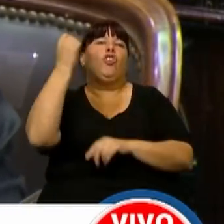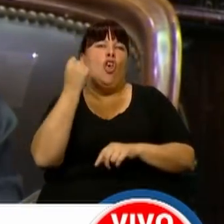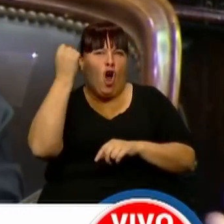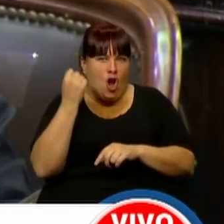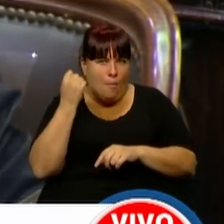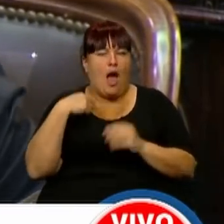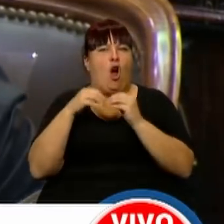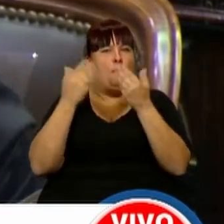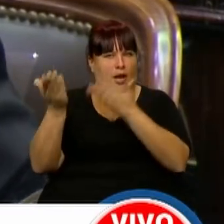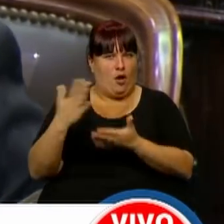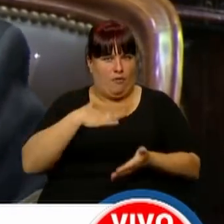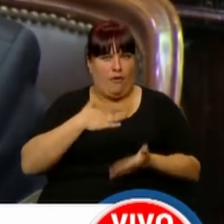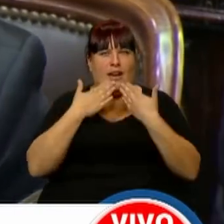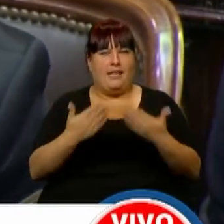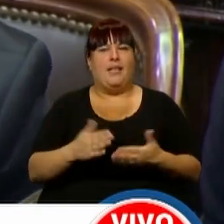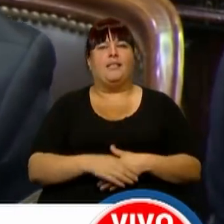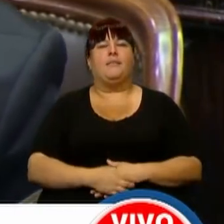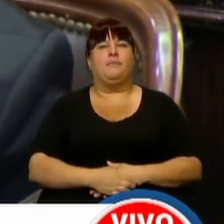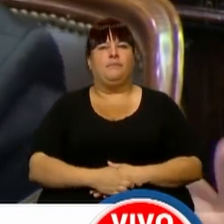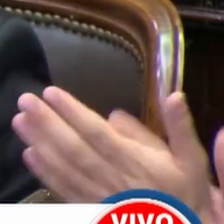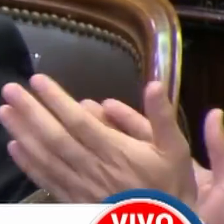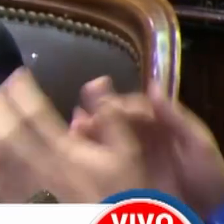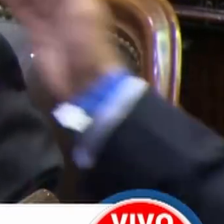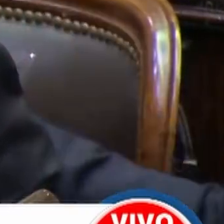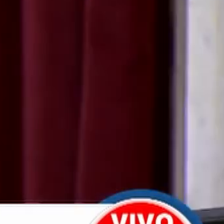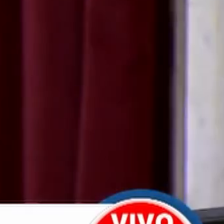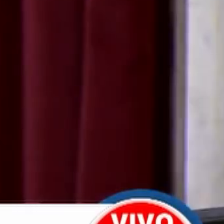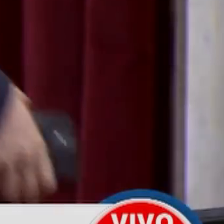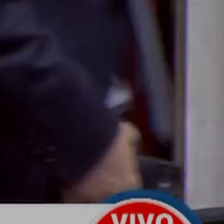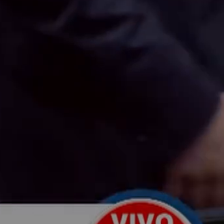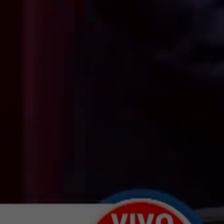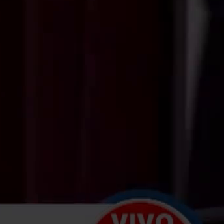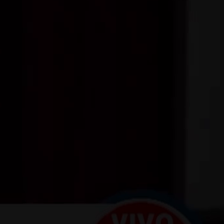económicos con mi compañero, por favor. Gracias. Gracias, diputado Tetaz.